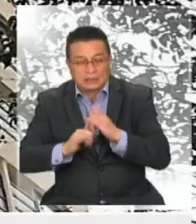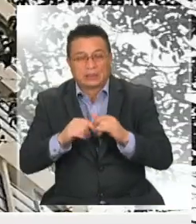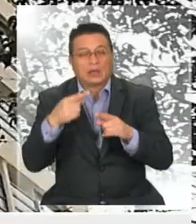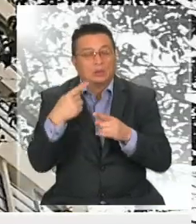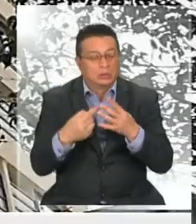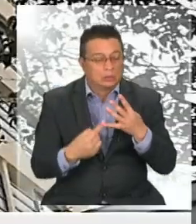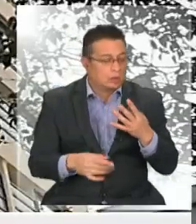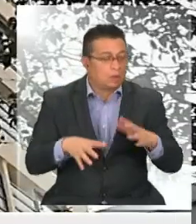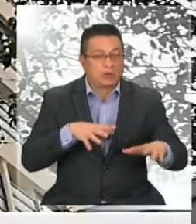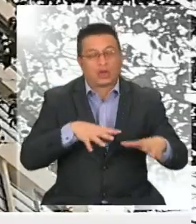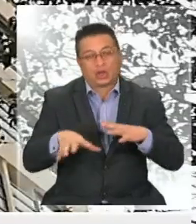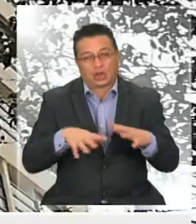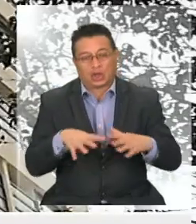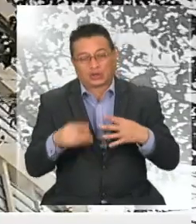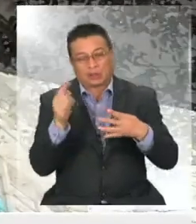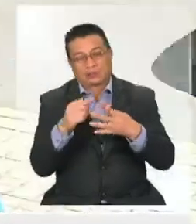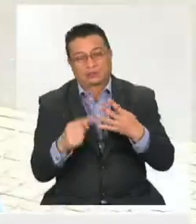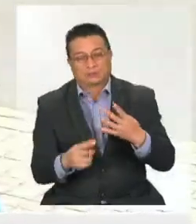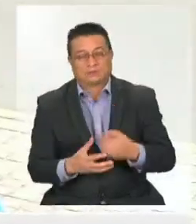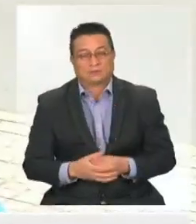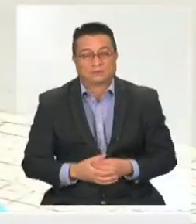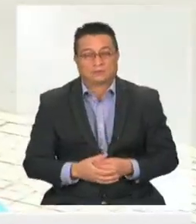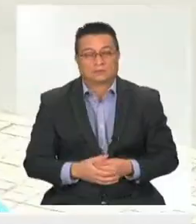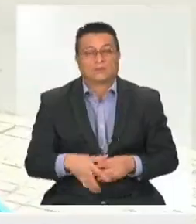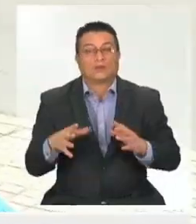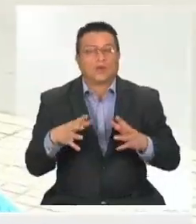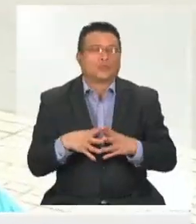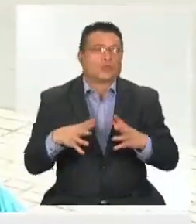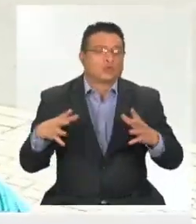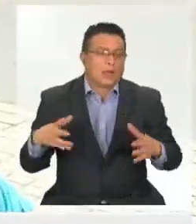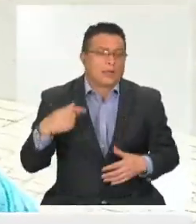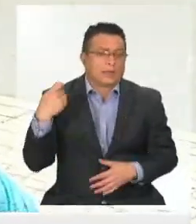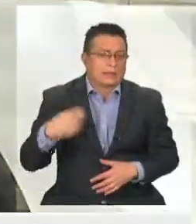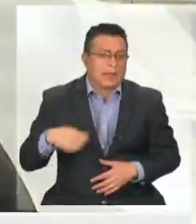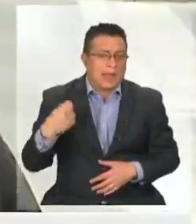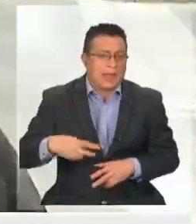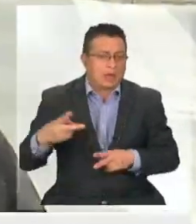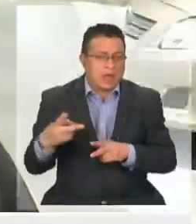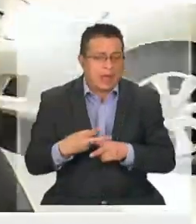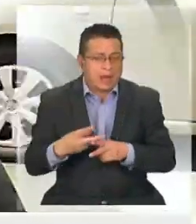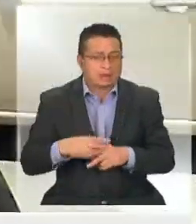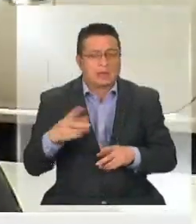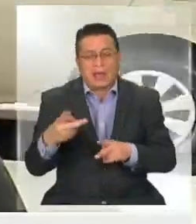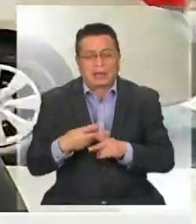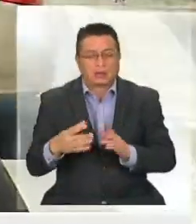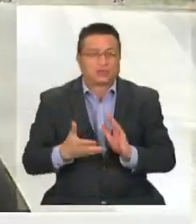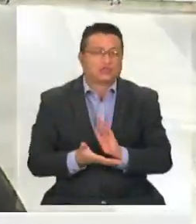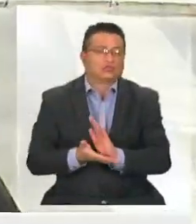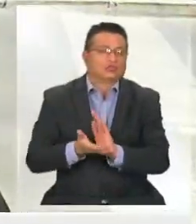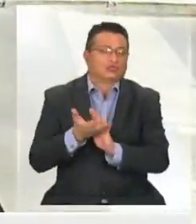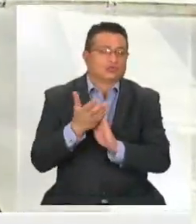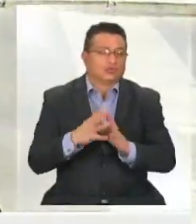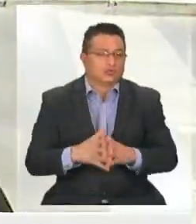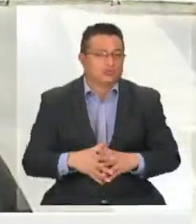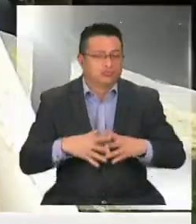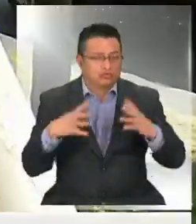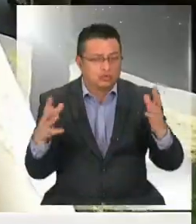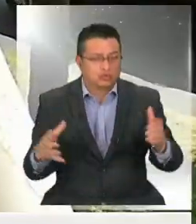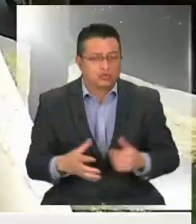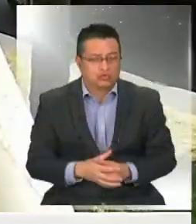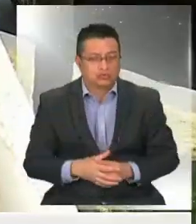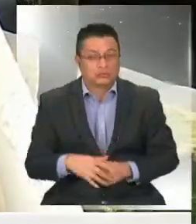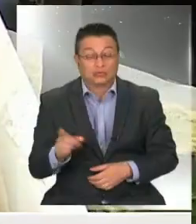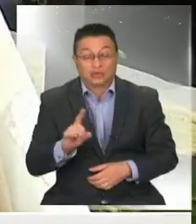un sinnúmero de otros ítems. Están demasiado caros los arriendos. Los arriendos han subido considerablemente. Y